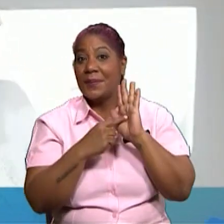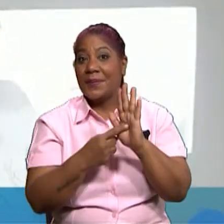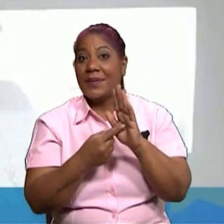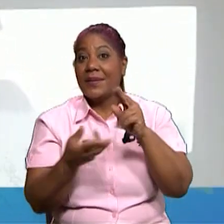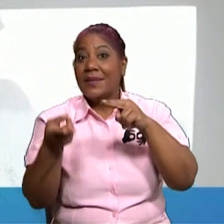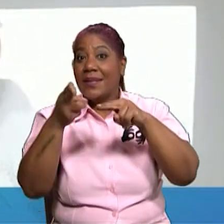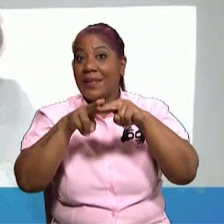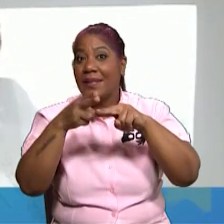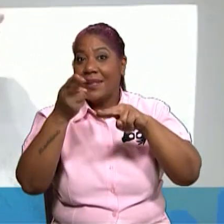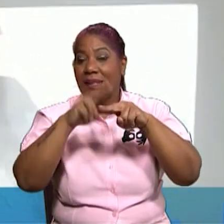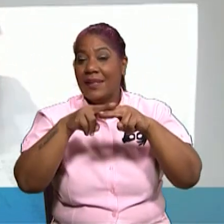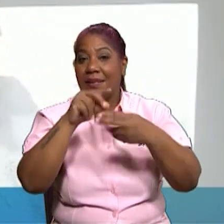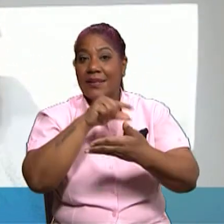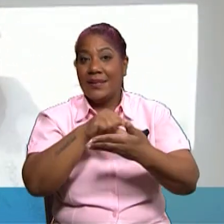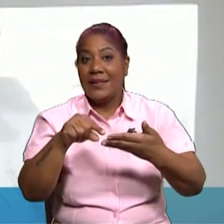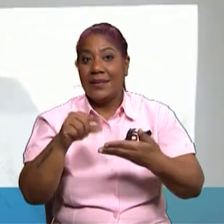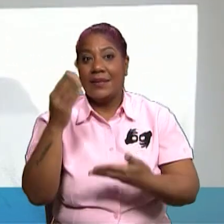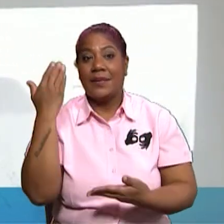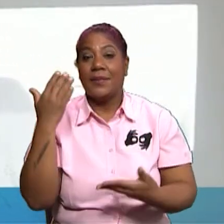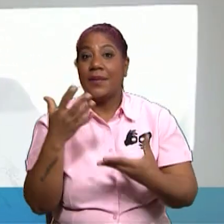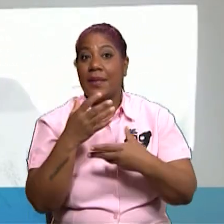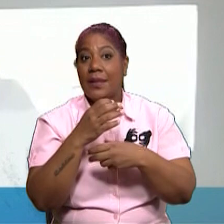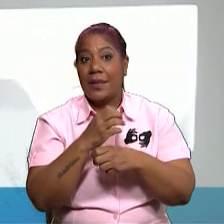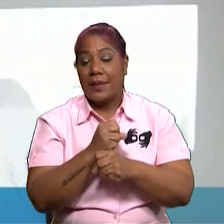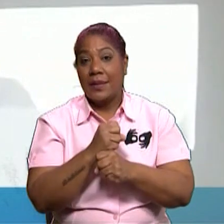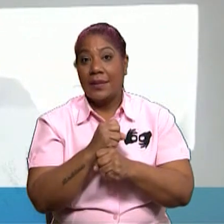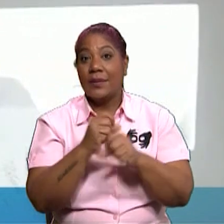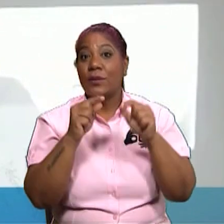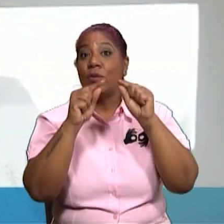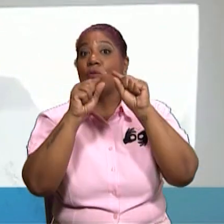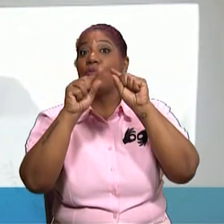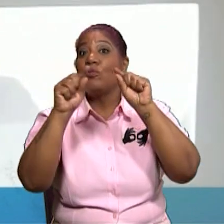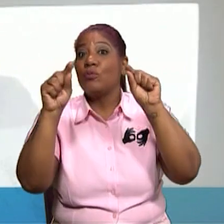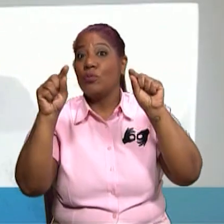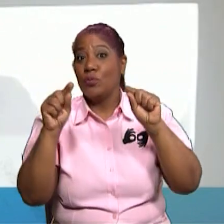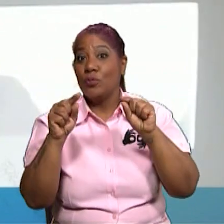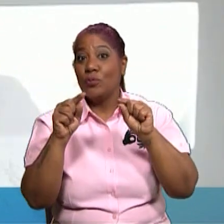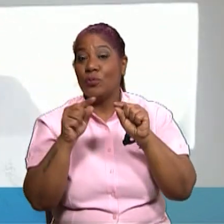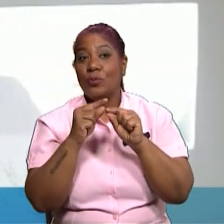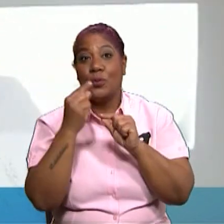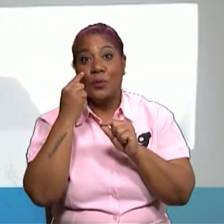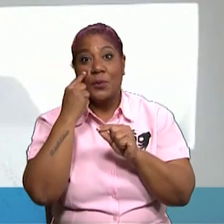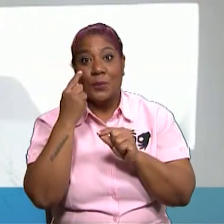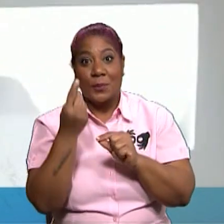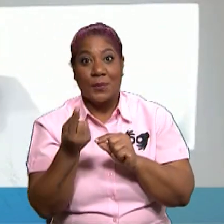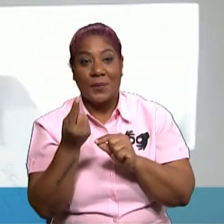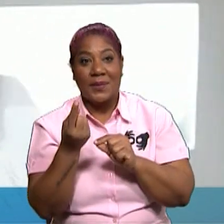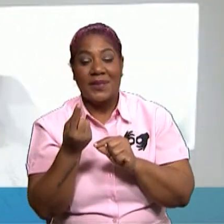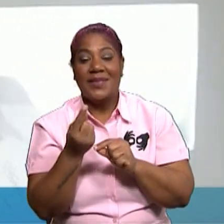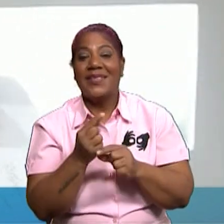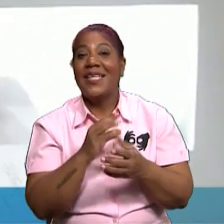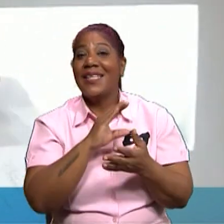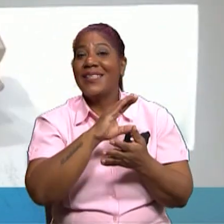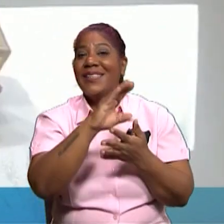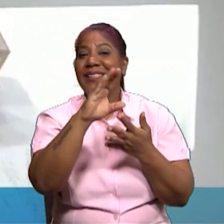He creado este cubo y este prisma rectangular. ¿Quieres conocer sus características?